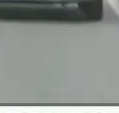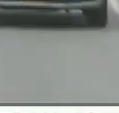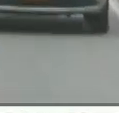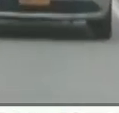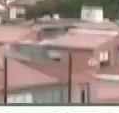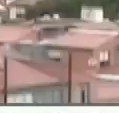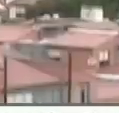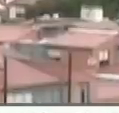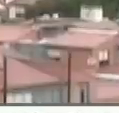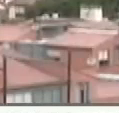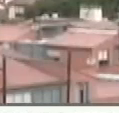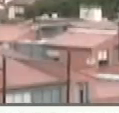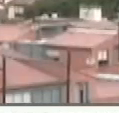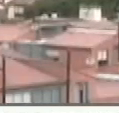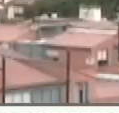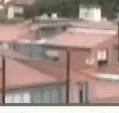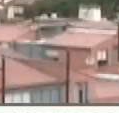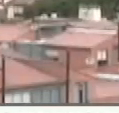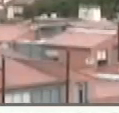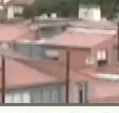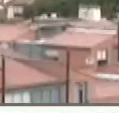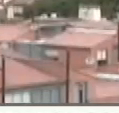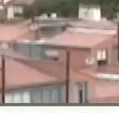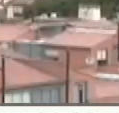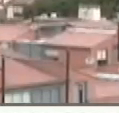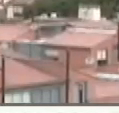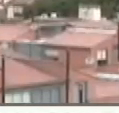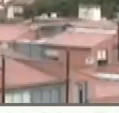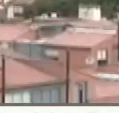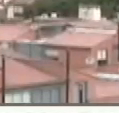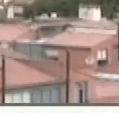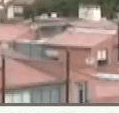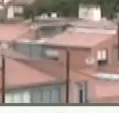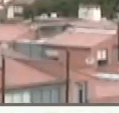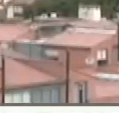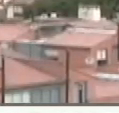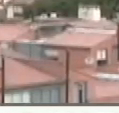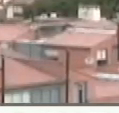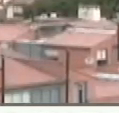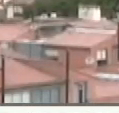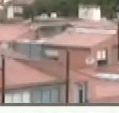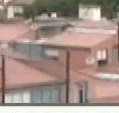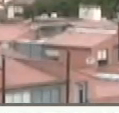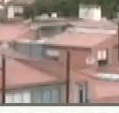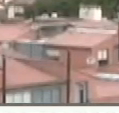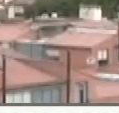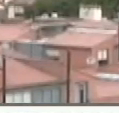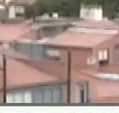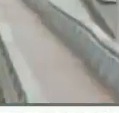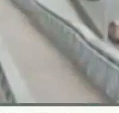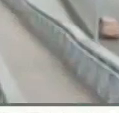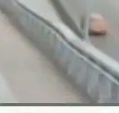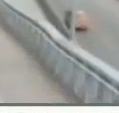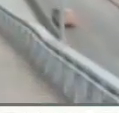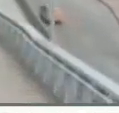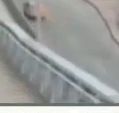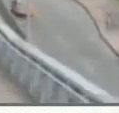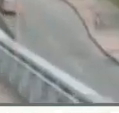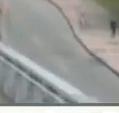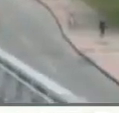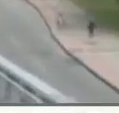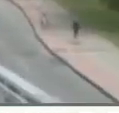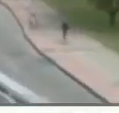el gobierno nacional. Bogotá, la ciudad con más casos de COVID-19, tiene restricción a la